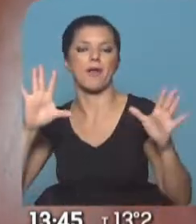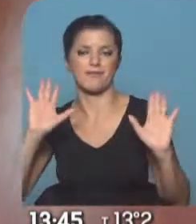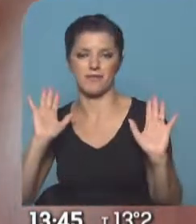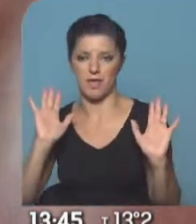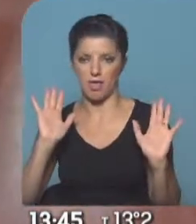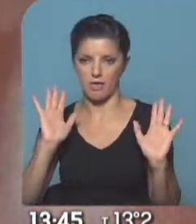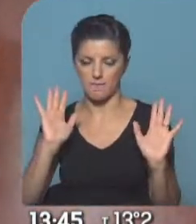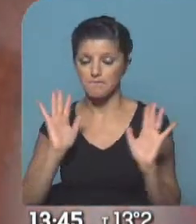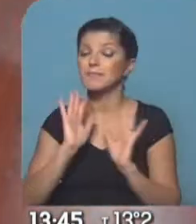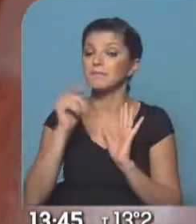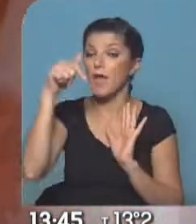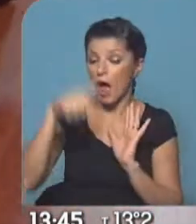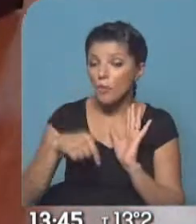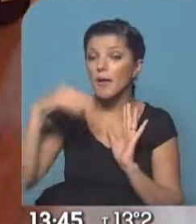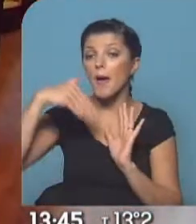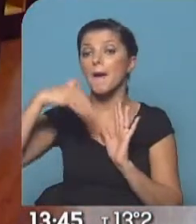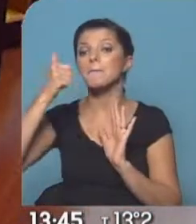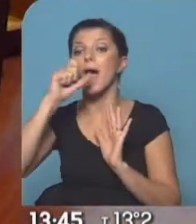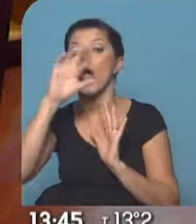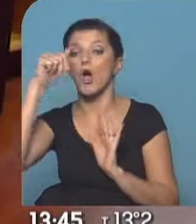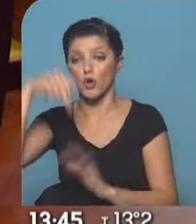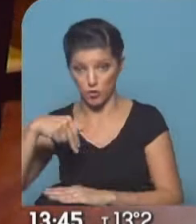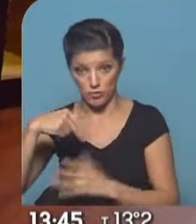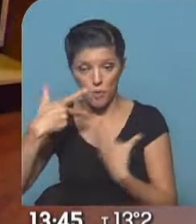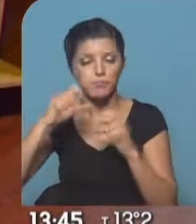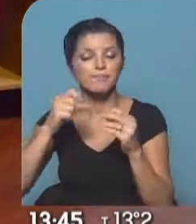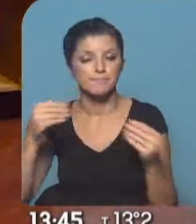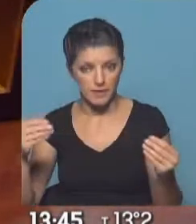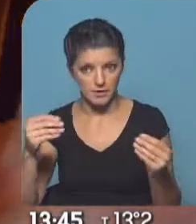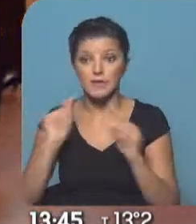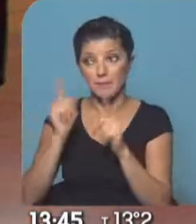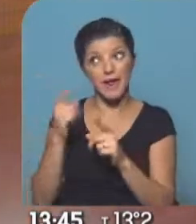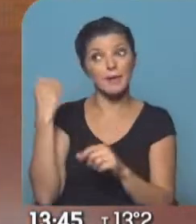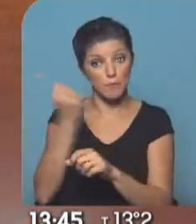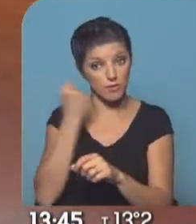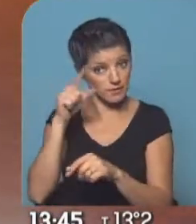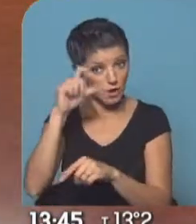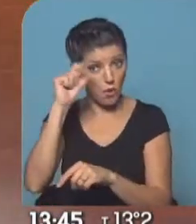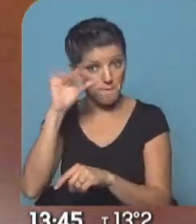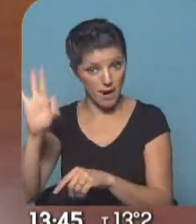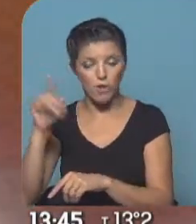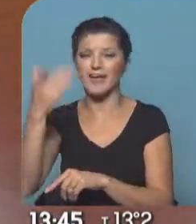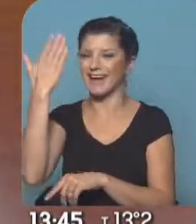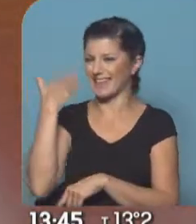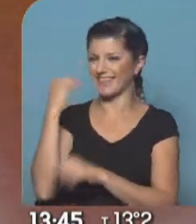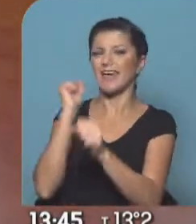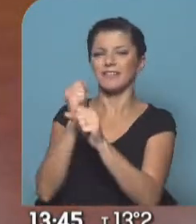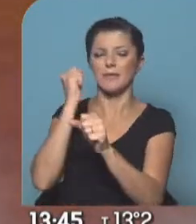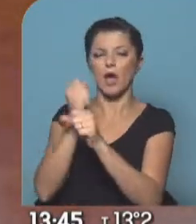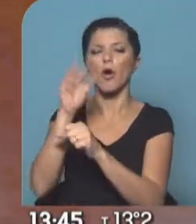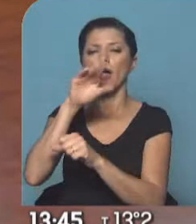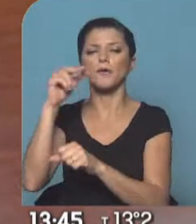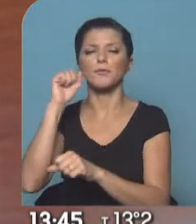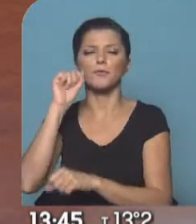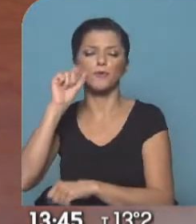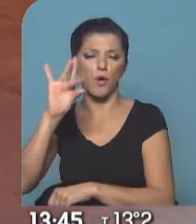que logró en este momento Macron, y en esto también tiene que ver los bancos. Macron trabajó en Rothschild, que es un banco que